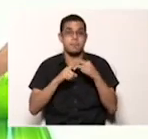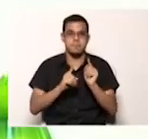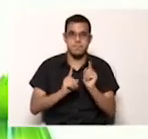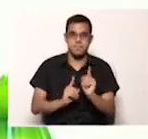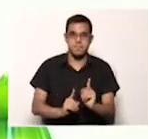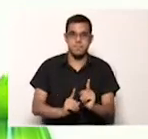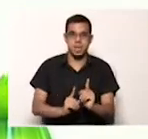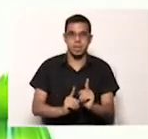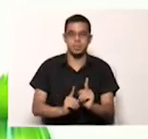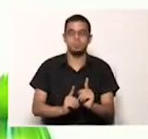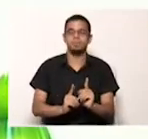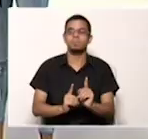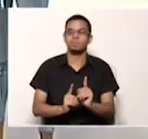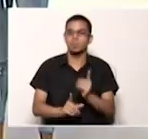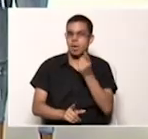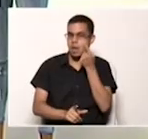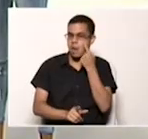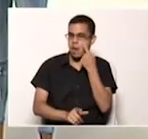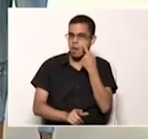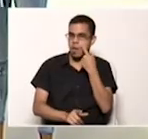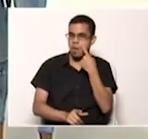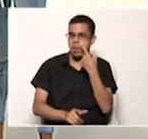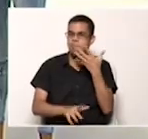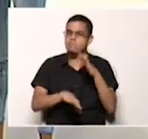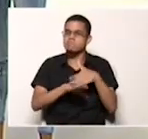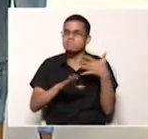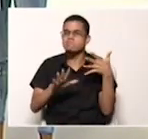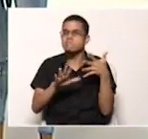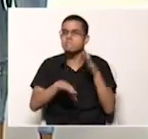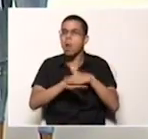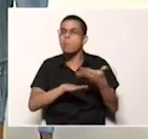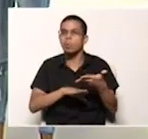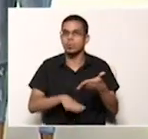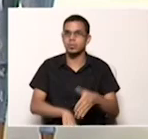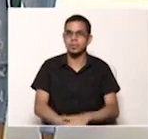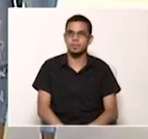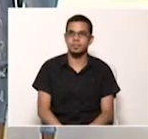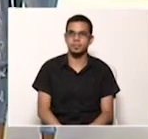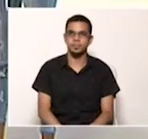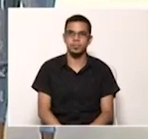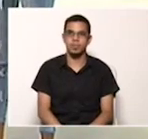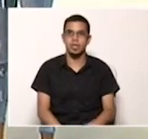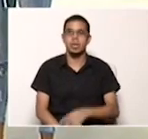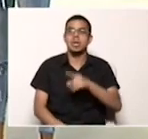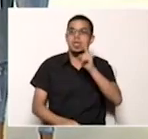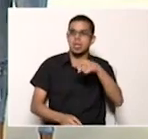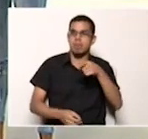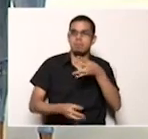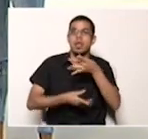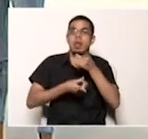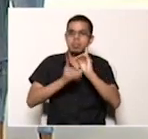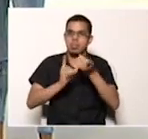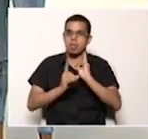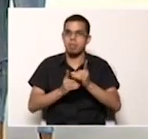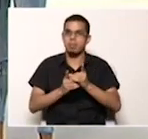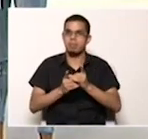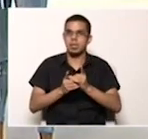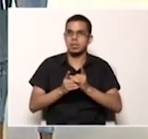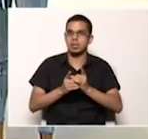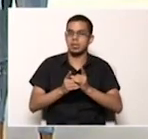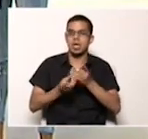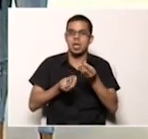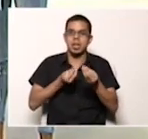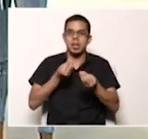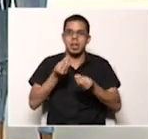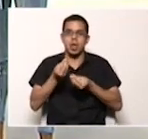vista científico. Y con todo este tema de la pandemia, pues también se ha puesto sobre la mesa la acción incluso del ser humano y cómo ha cesado ese, digamos, ese